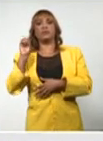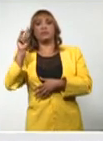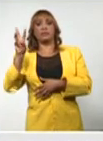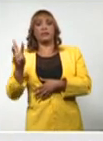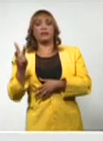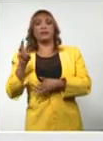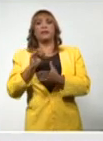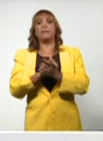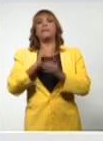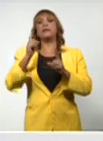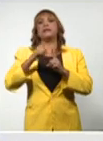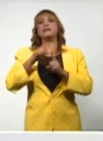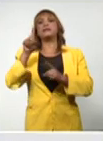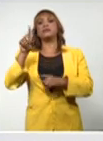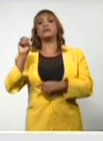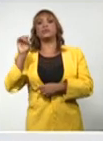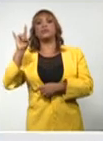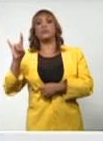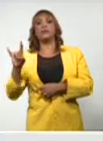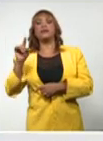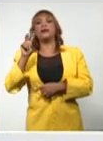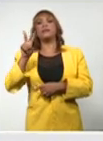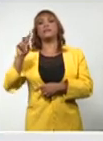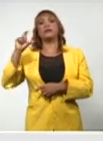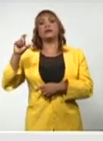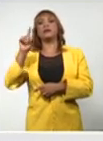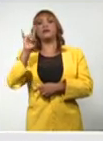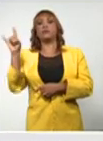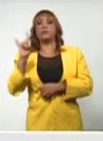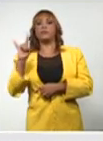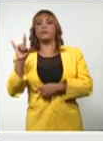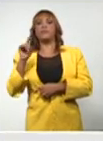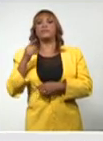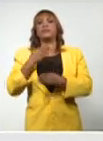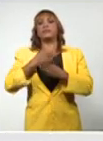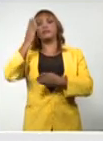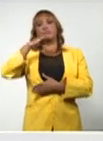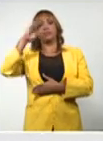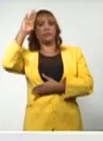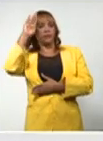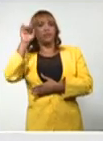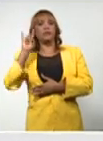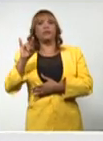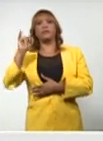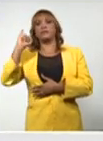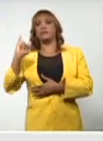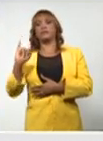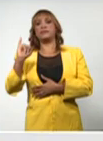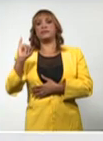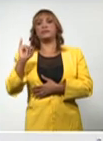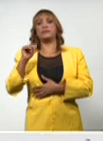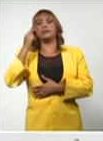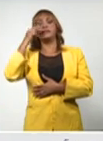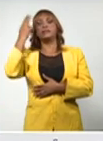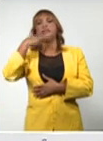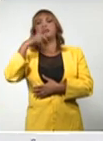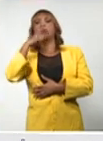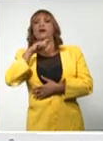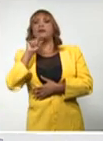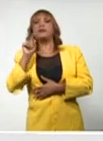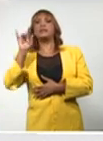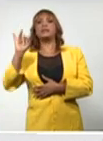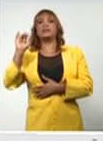Matanza 109, de Villa Clara 99, de Santiago de Cuba 96, de Ciego de Ávila 71 y